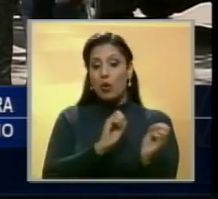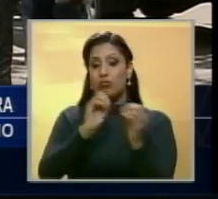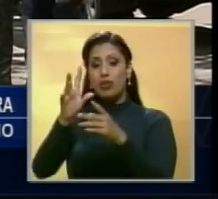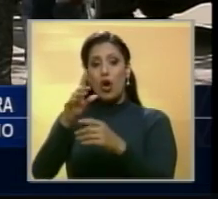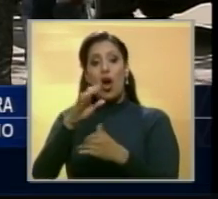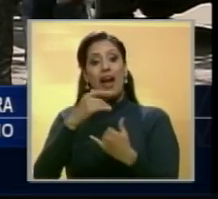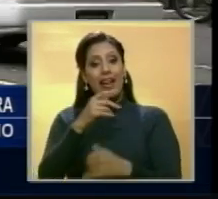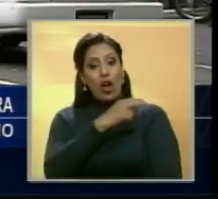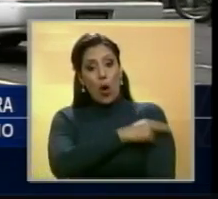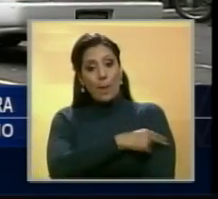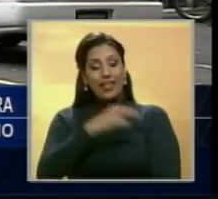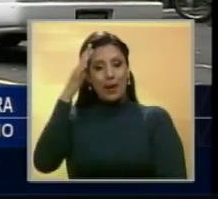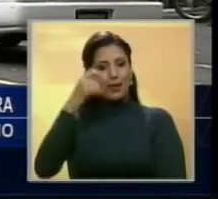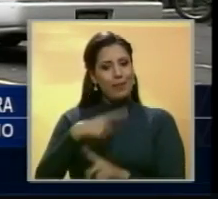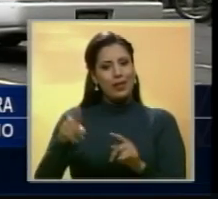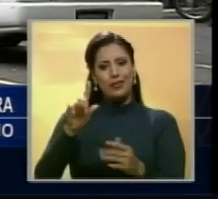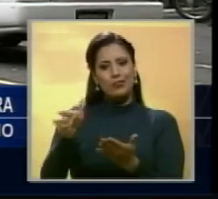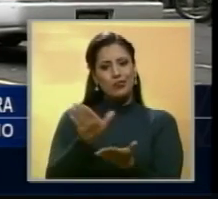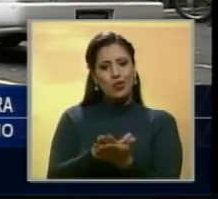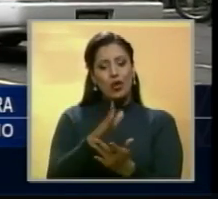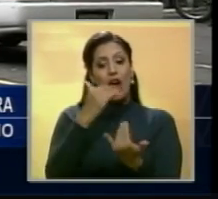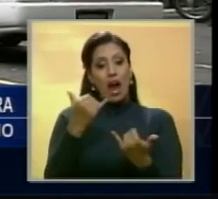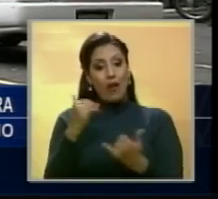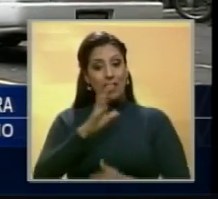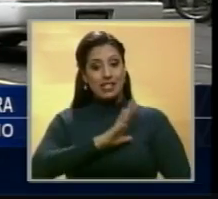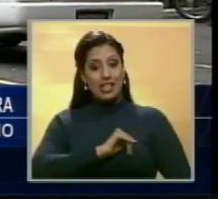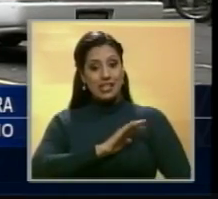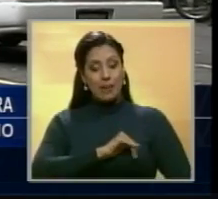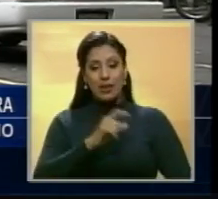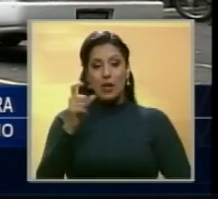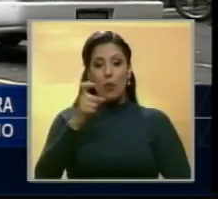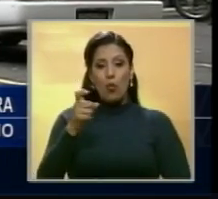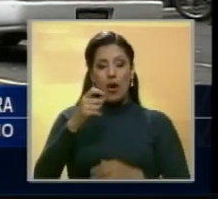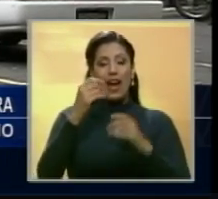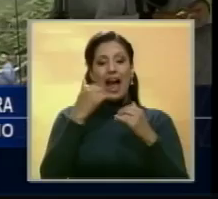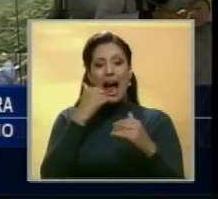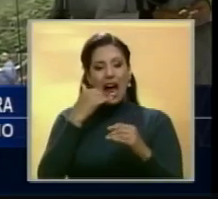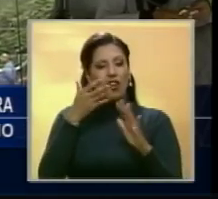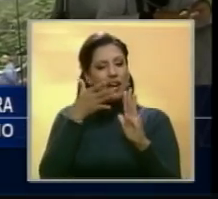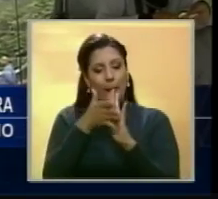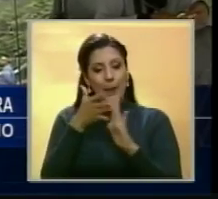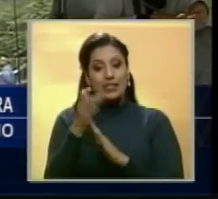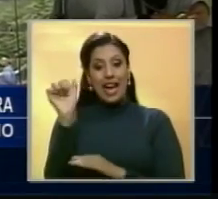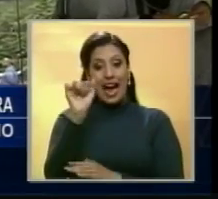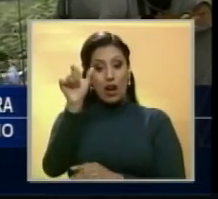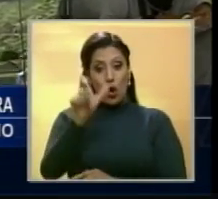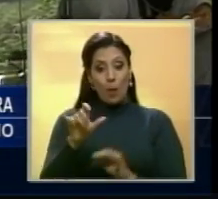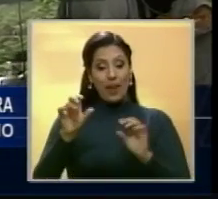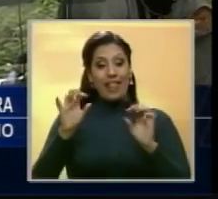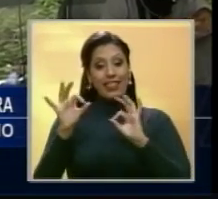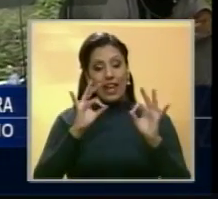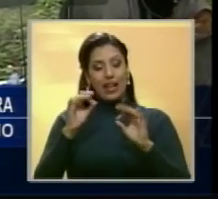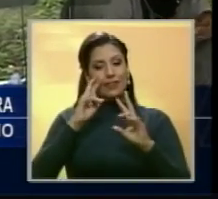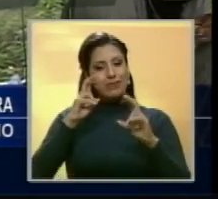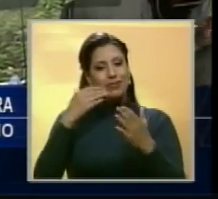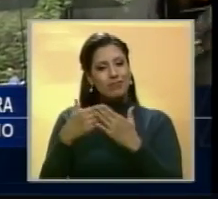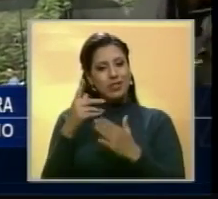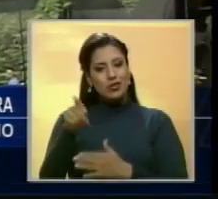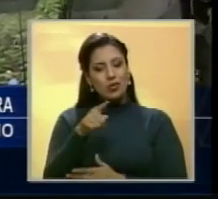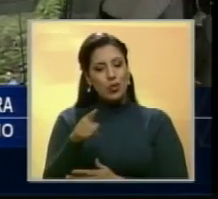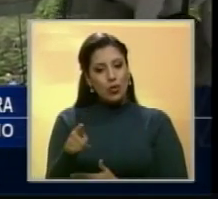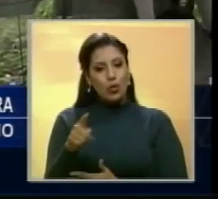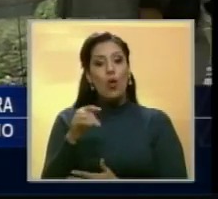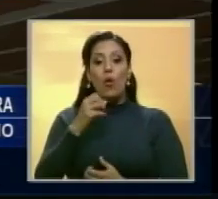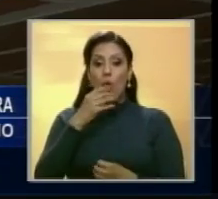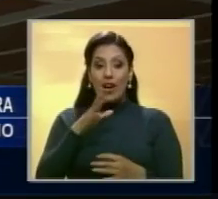al hospital del Llanito, donde murió. Efectivos del CICPC están a cargo de la investigación. El carro del actor será sometido a experticias.